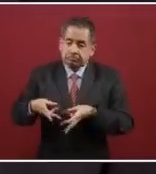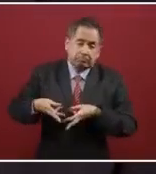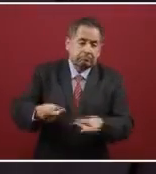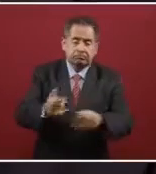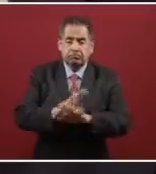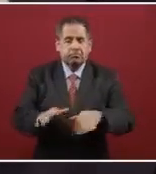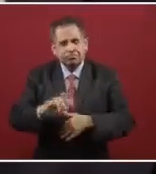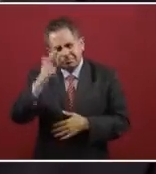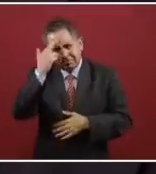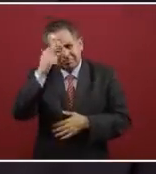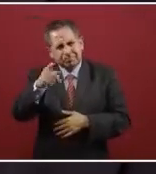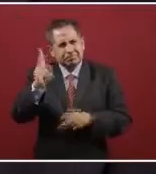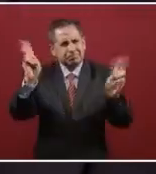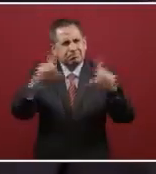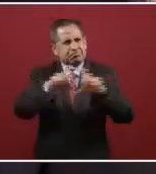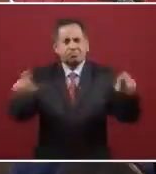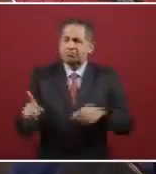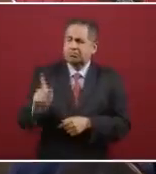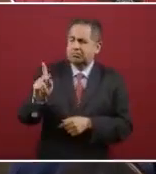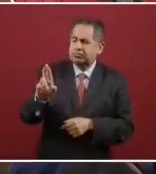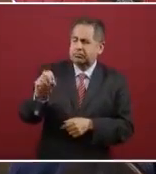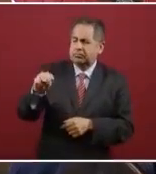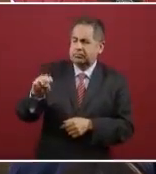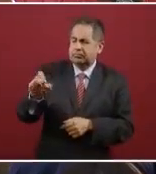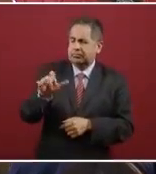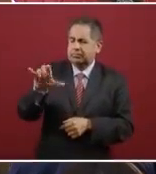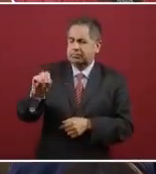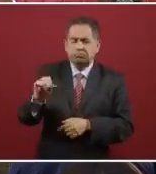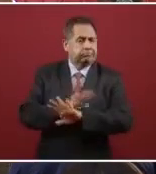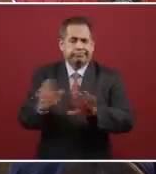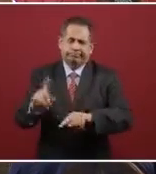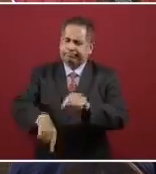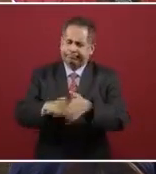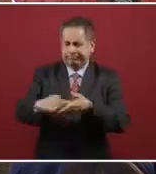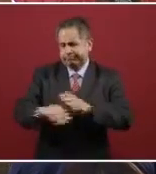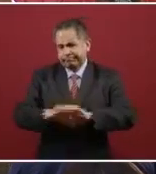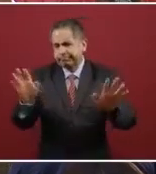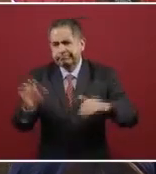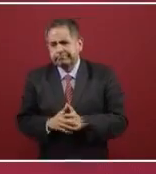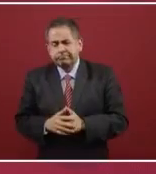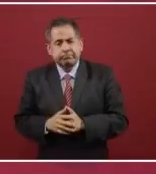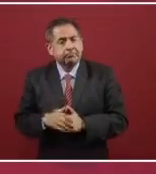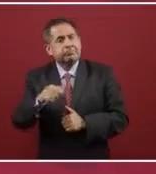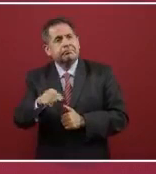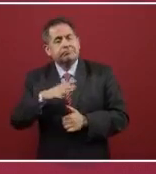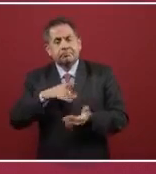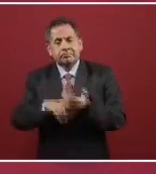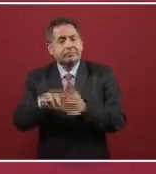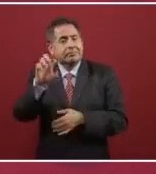se acuerdan del ProMéxico? Ya no existe tampoco. Habían